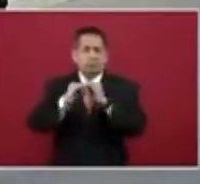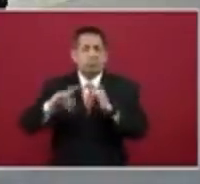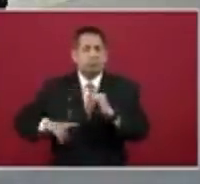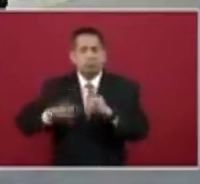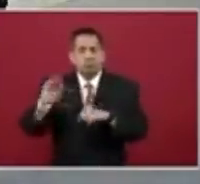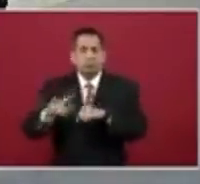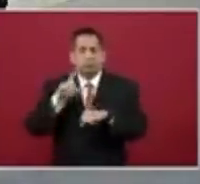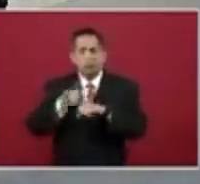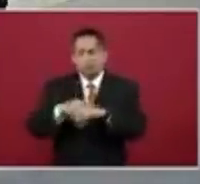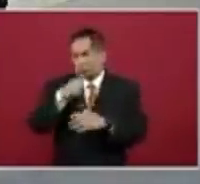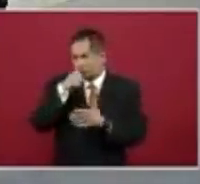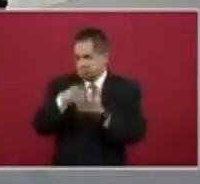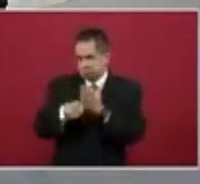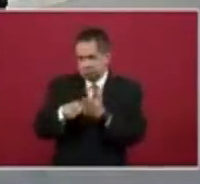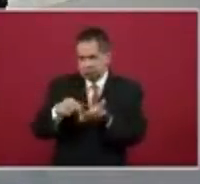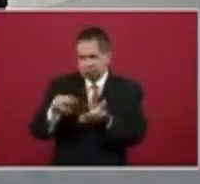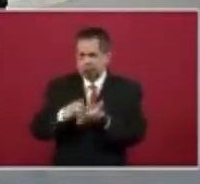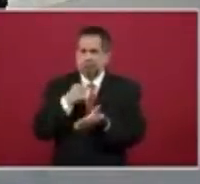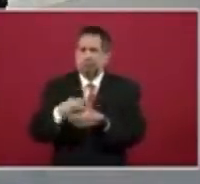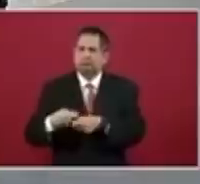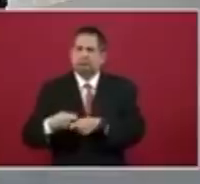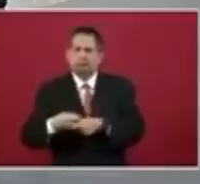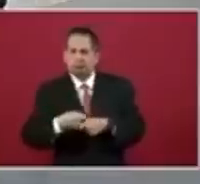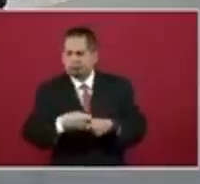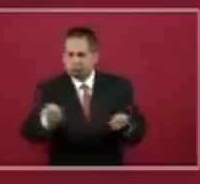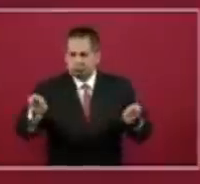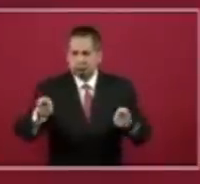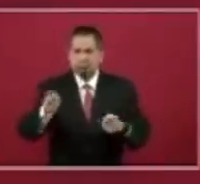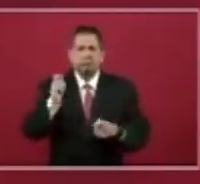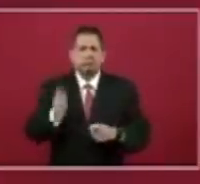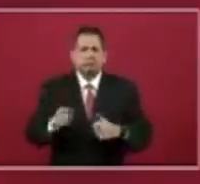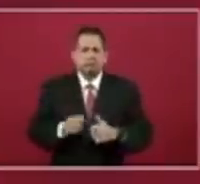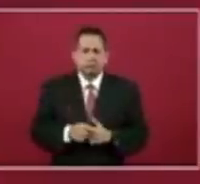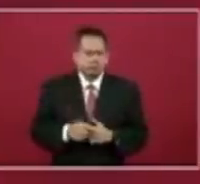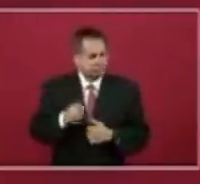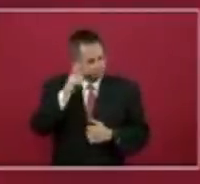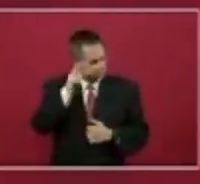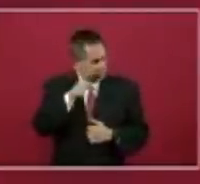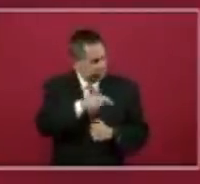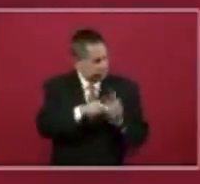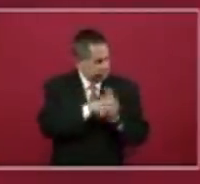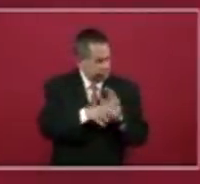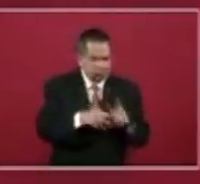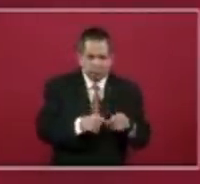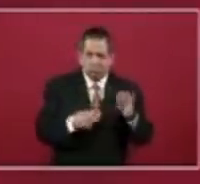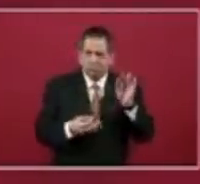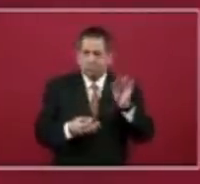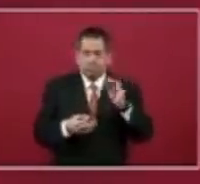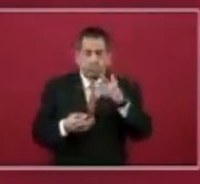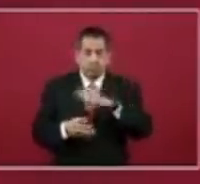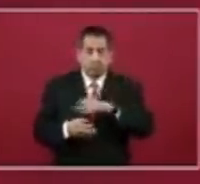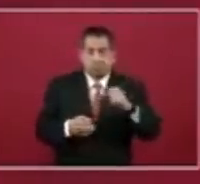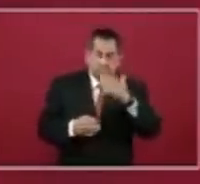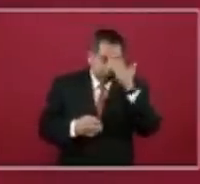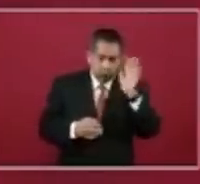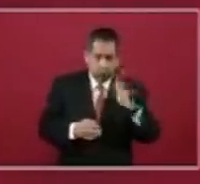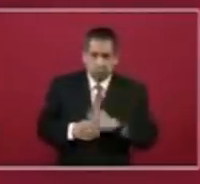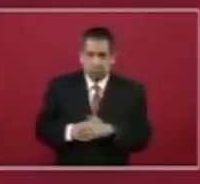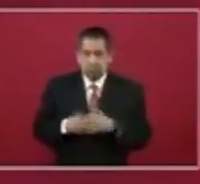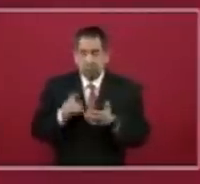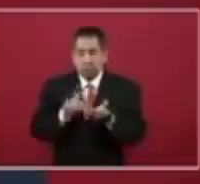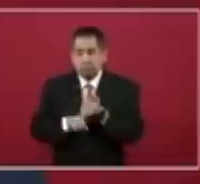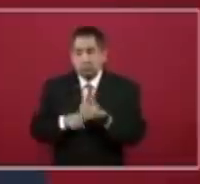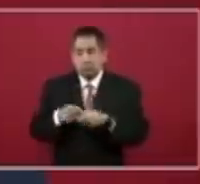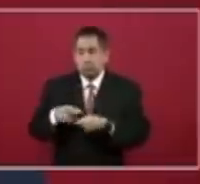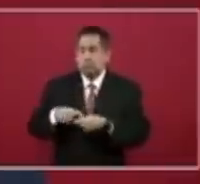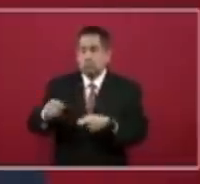del gobierno federal creo que lo sacó un periódico que no sé cómo obtuvo, porque es un